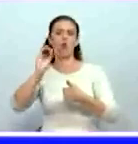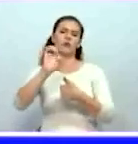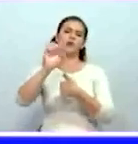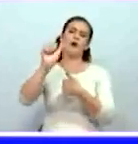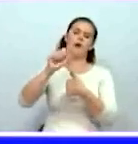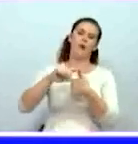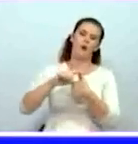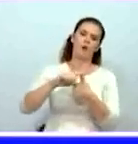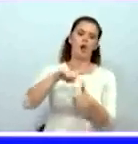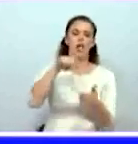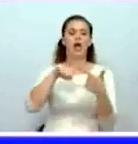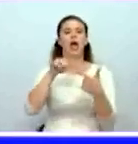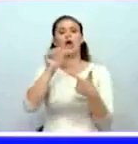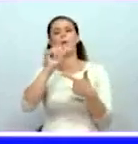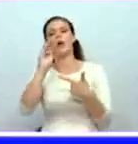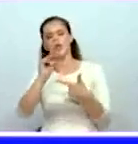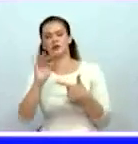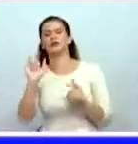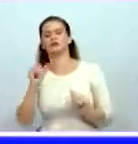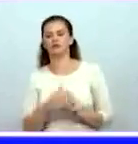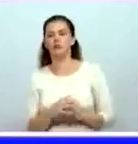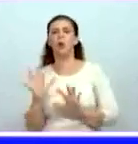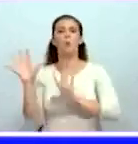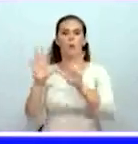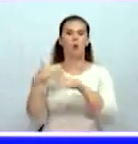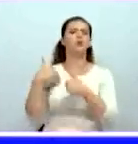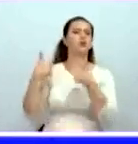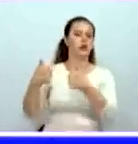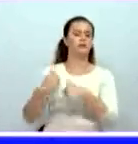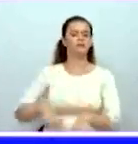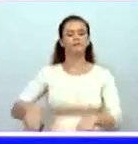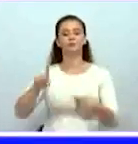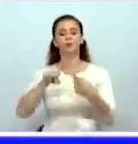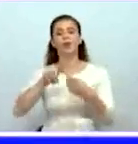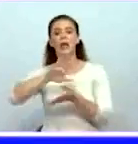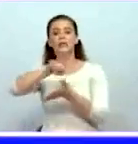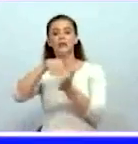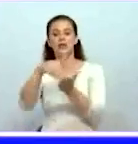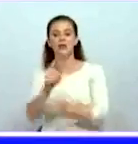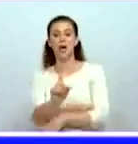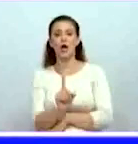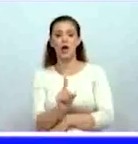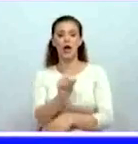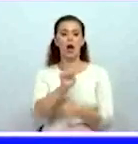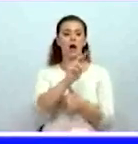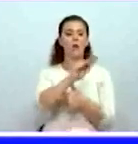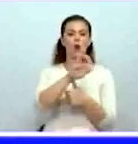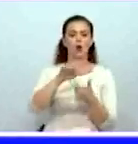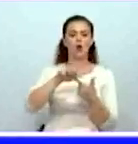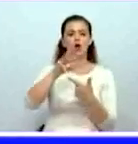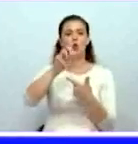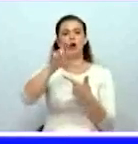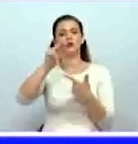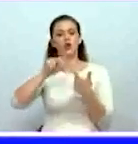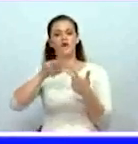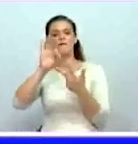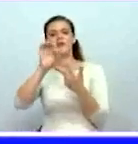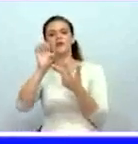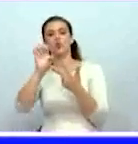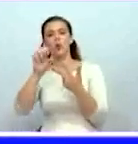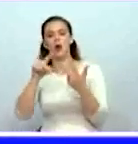Alvarado. Y de tercero habrá en Madrid, sí. Por eso, portero tiene. Centrales, Arboin, Waston, Fidel